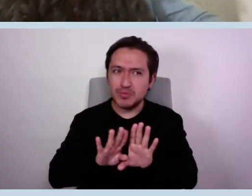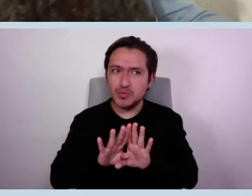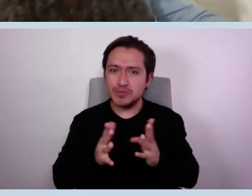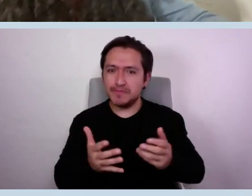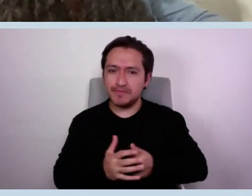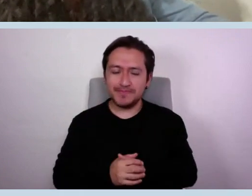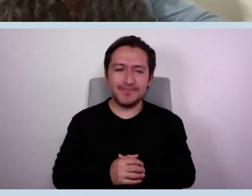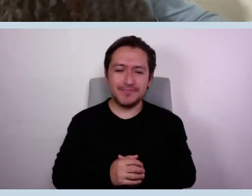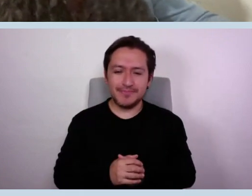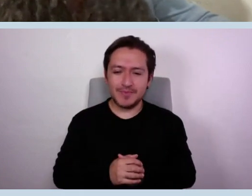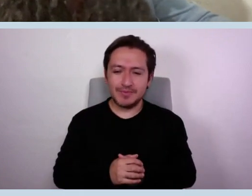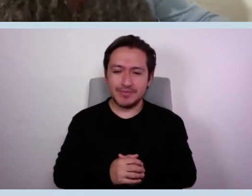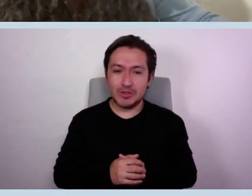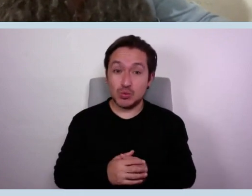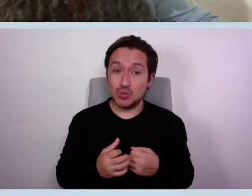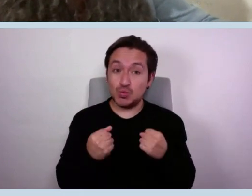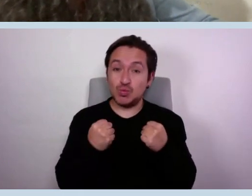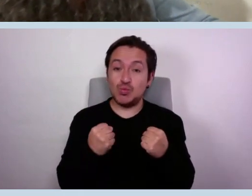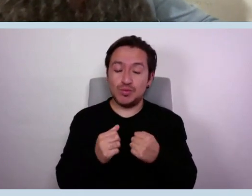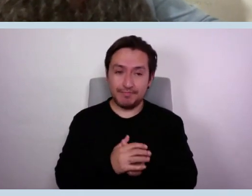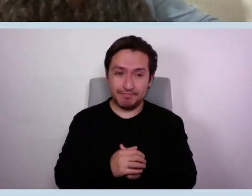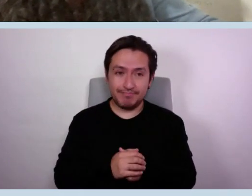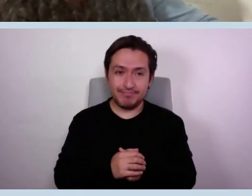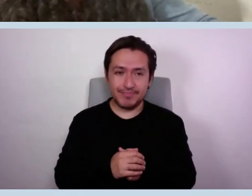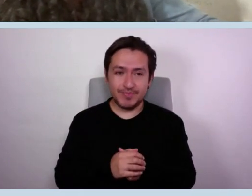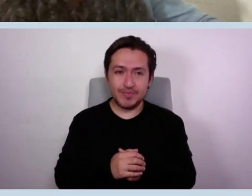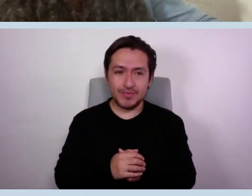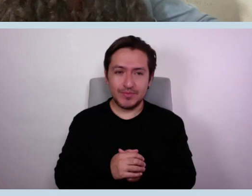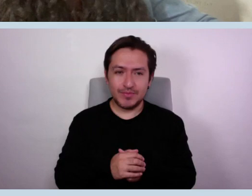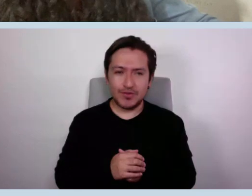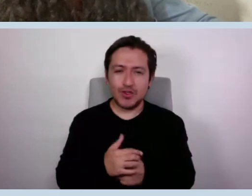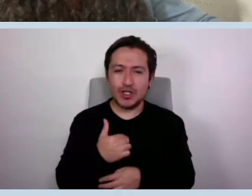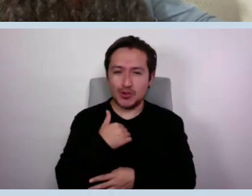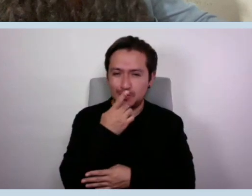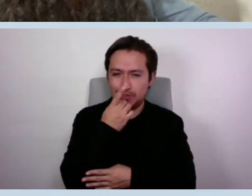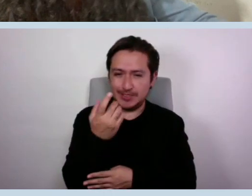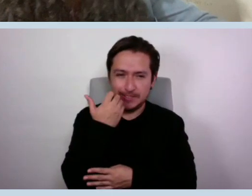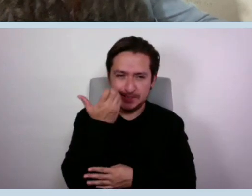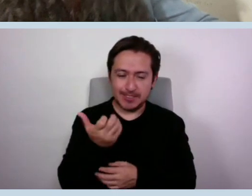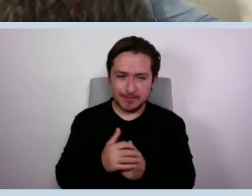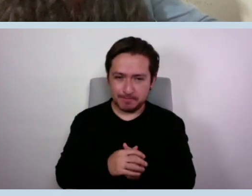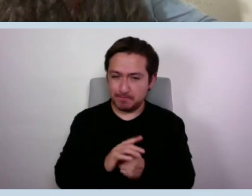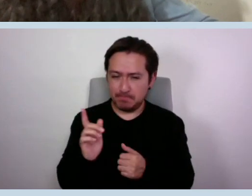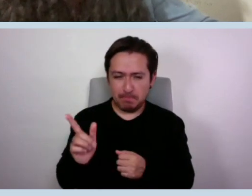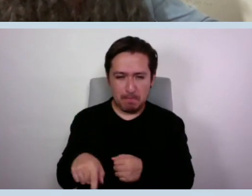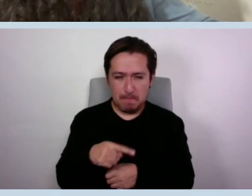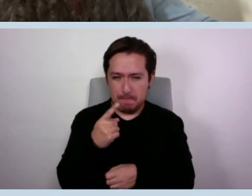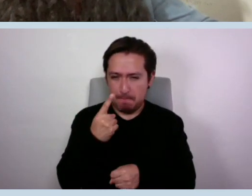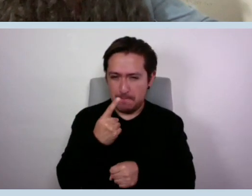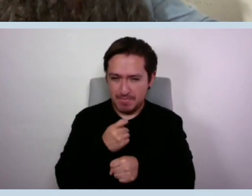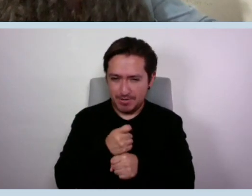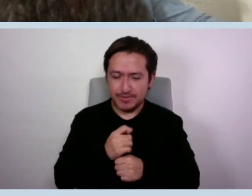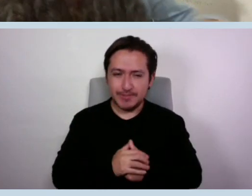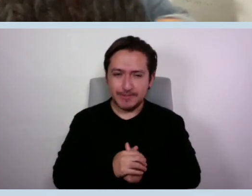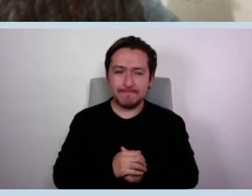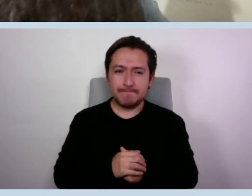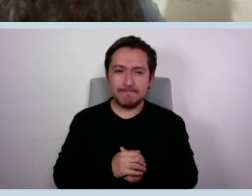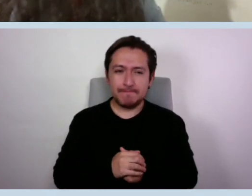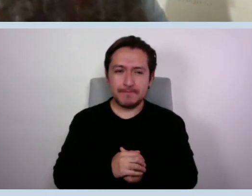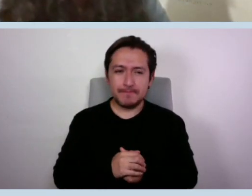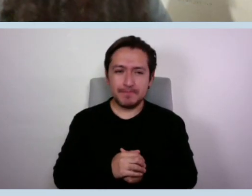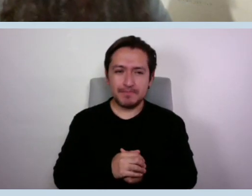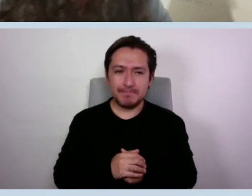este Bueno lo lo que quiero decir primeramente es que justo algo